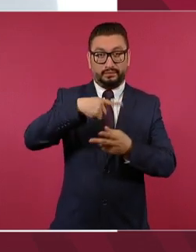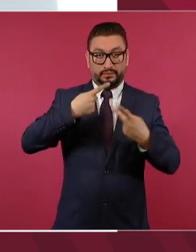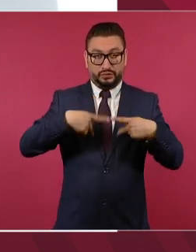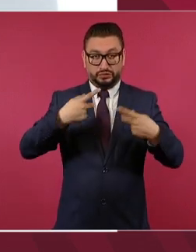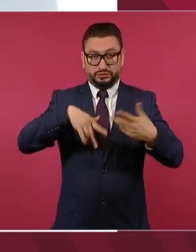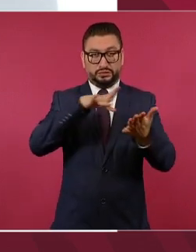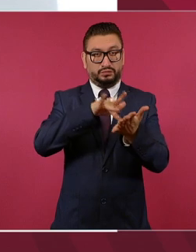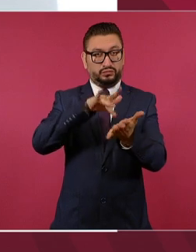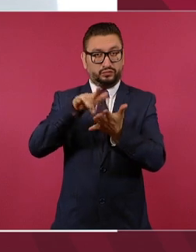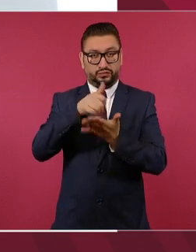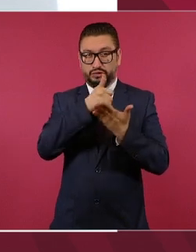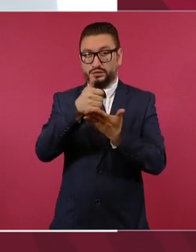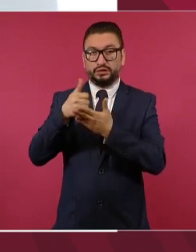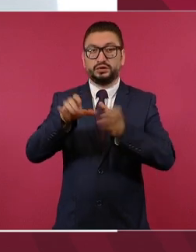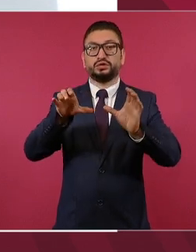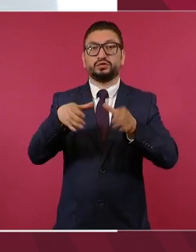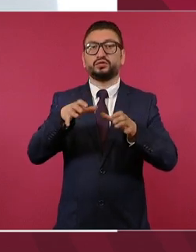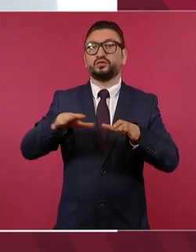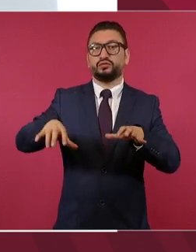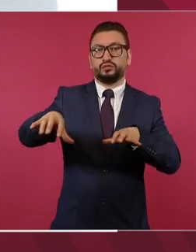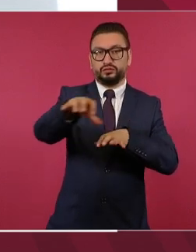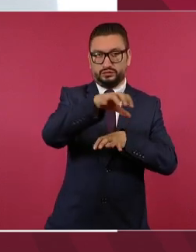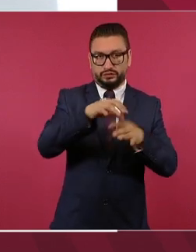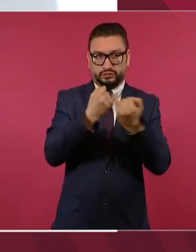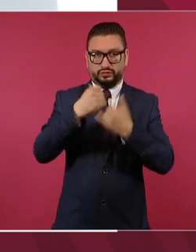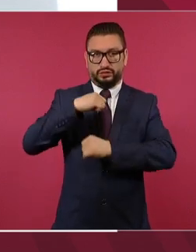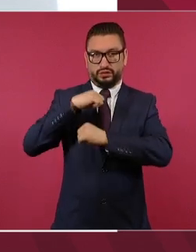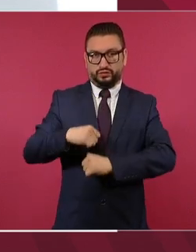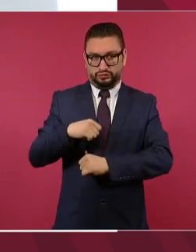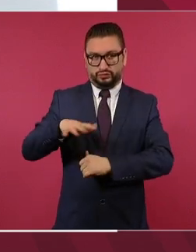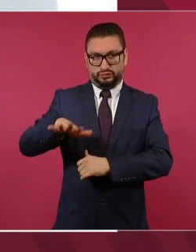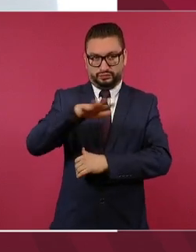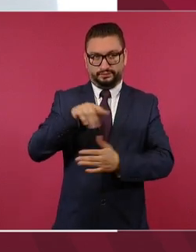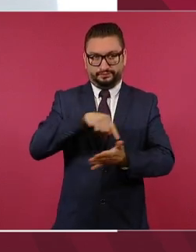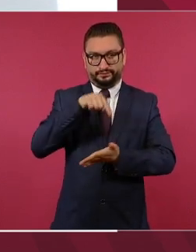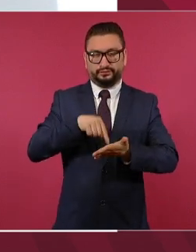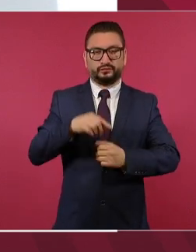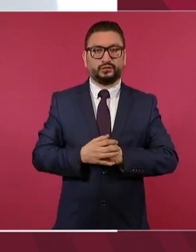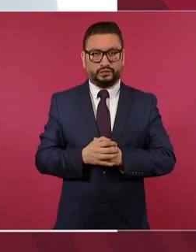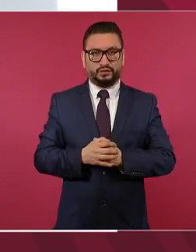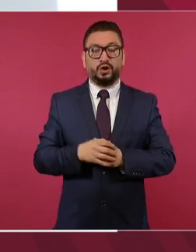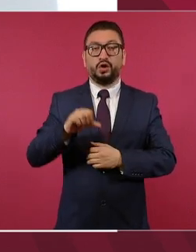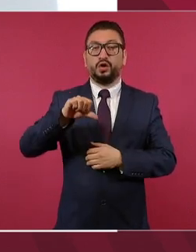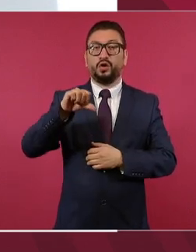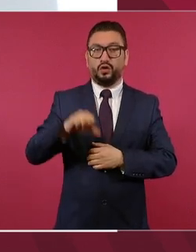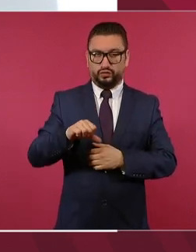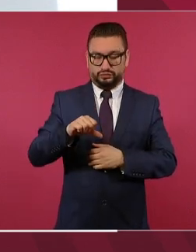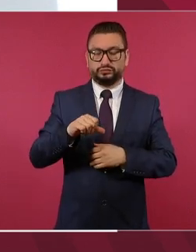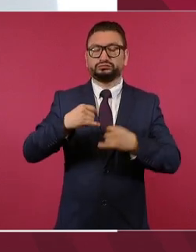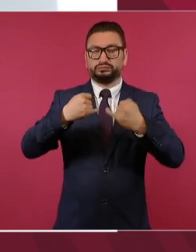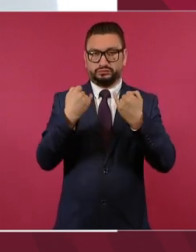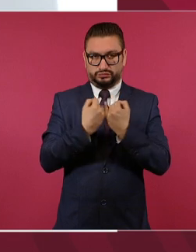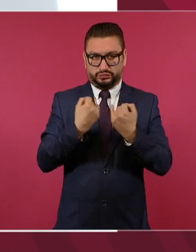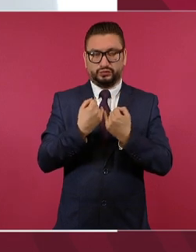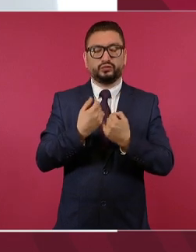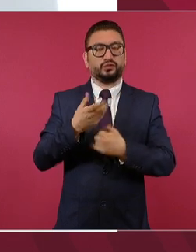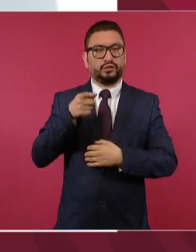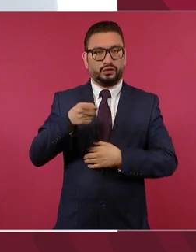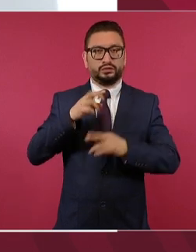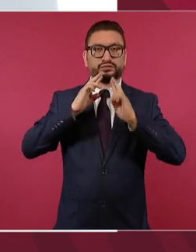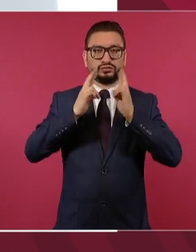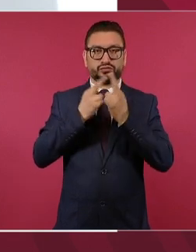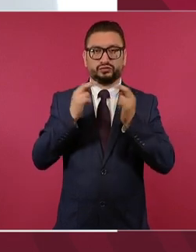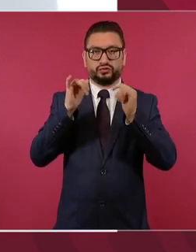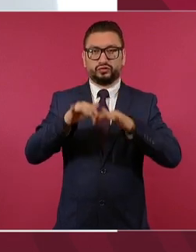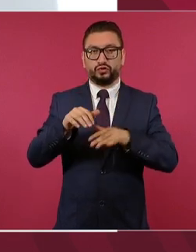población y a las comunidades cercanas y a las autoridades locales. El día de hoy se llevará a cabo una reunión con